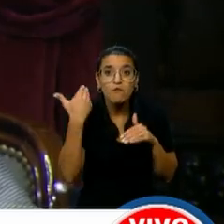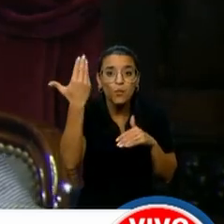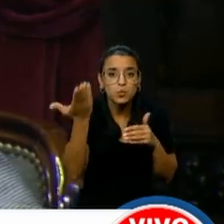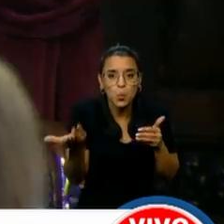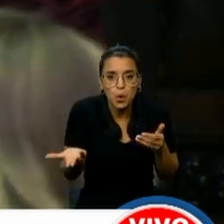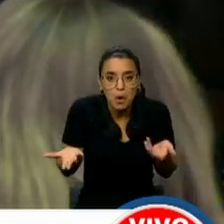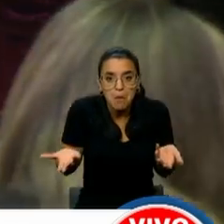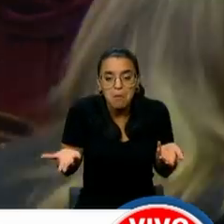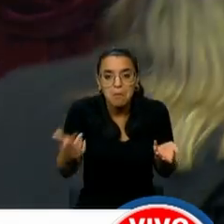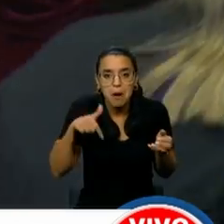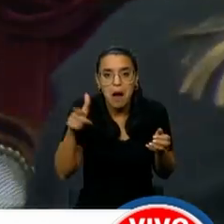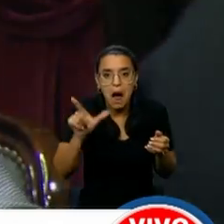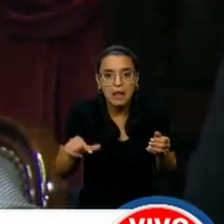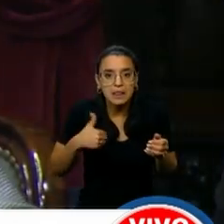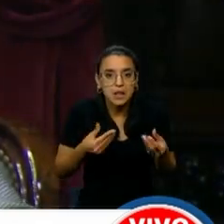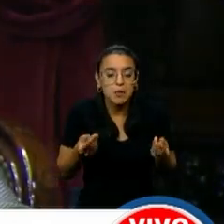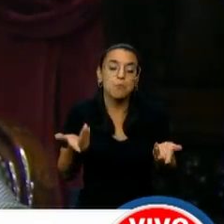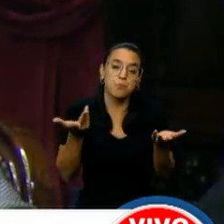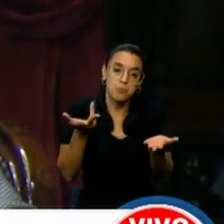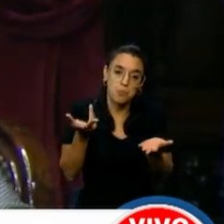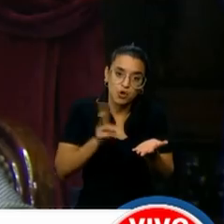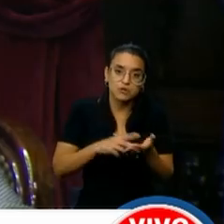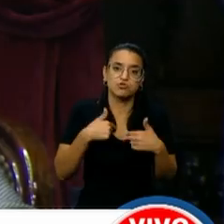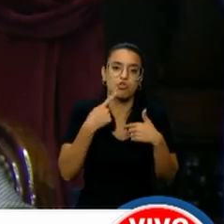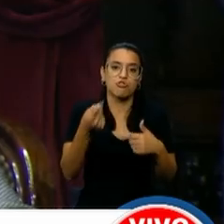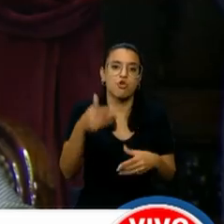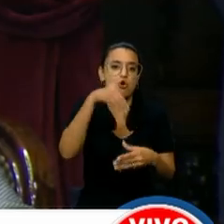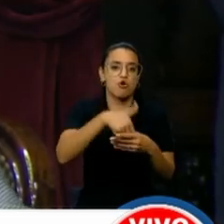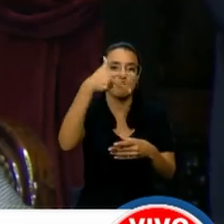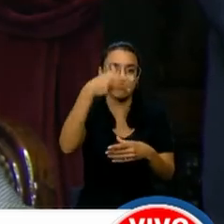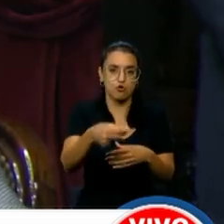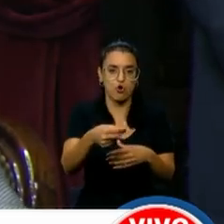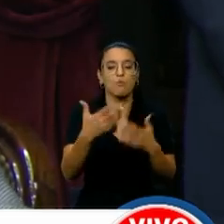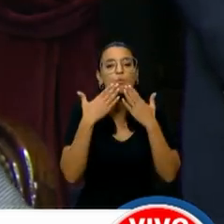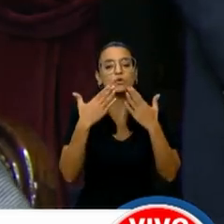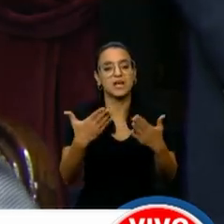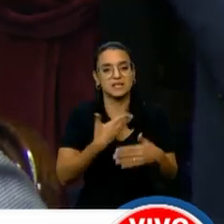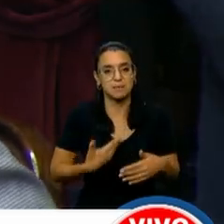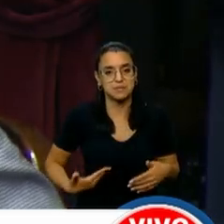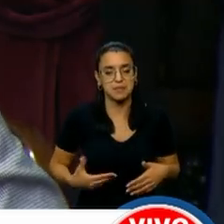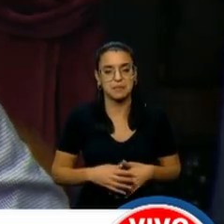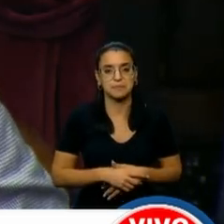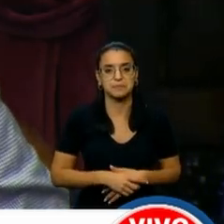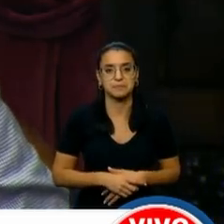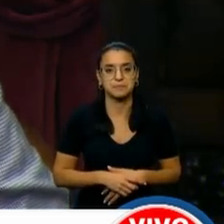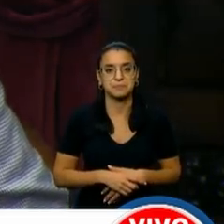que tenemos que tener la argentina por eso reiteró el rechazo a esta ley de leyes muchas gracias presidente